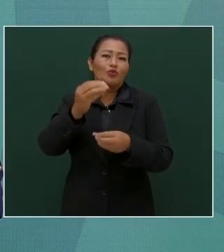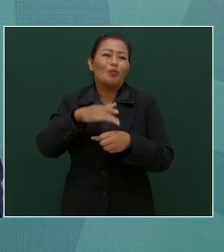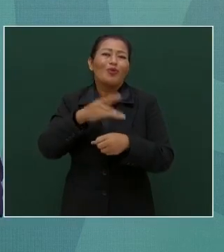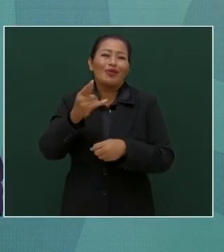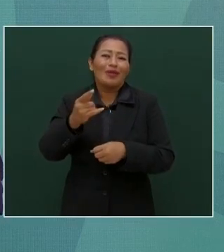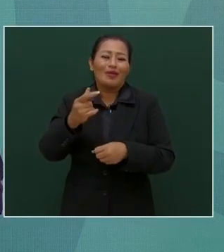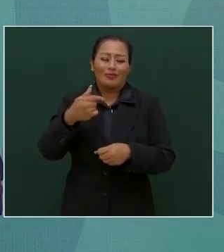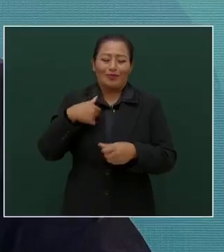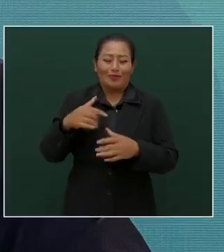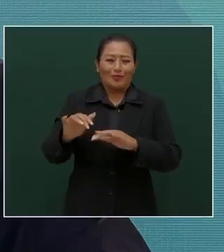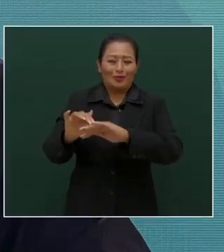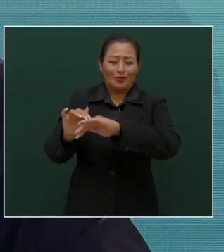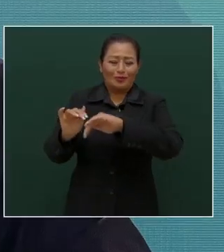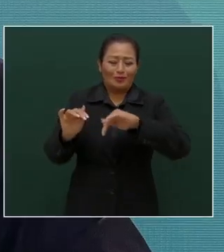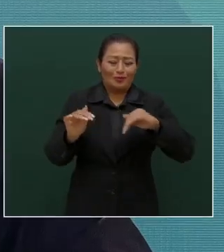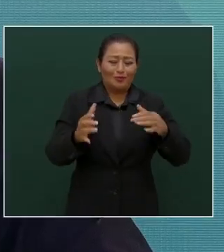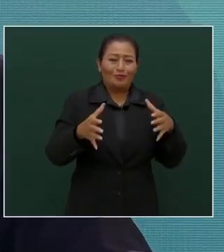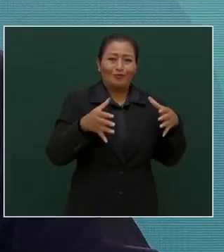nosotros